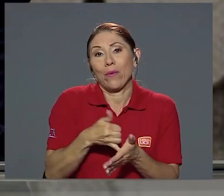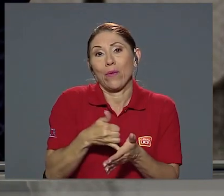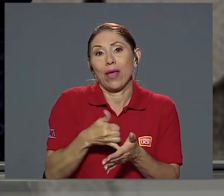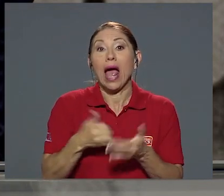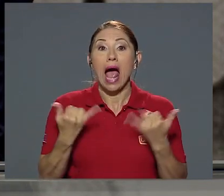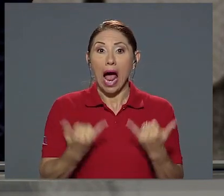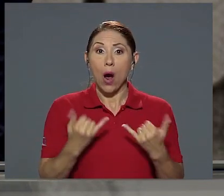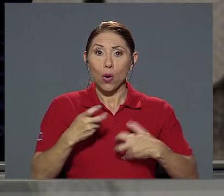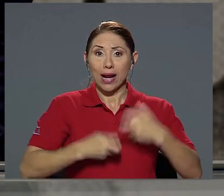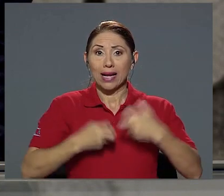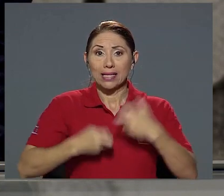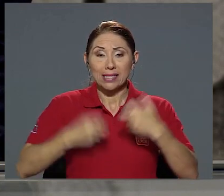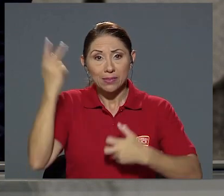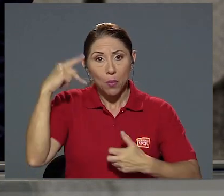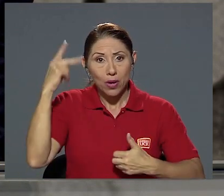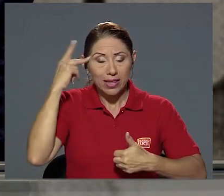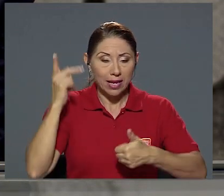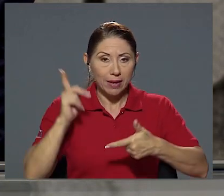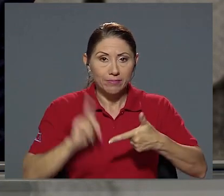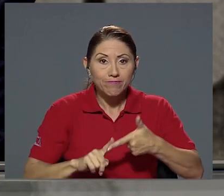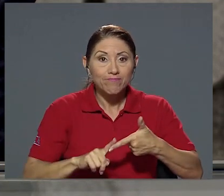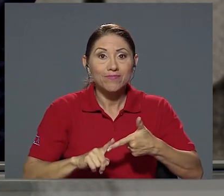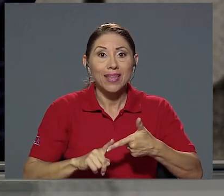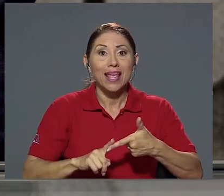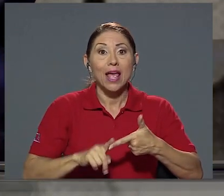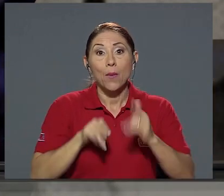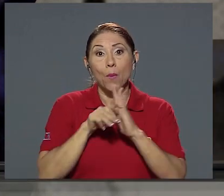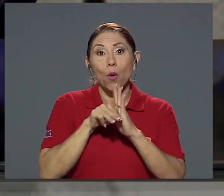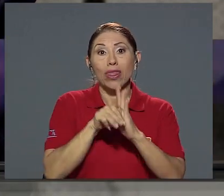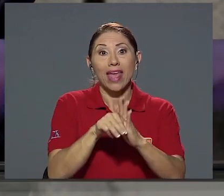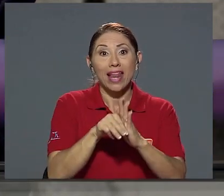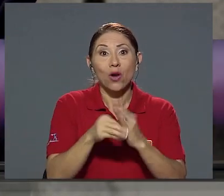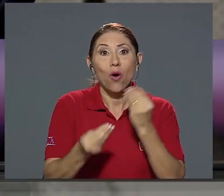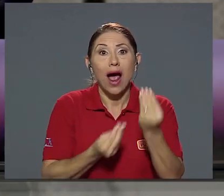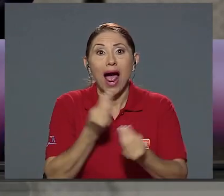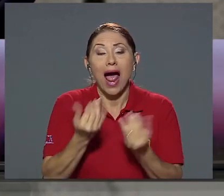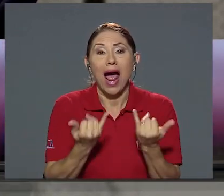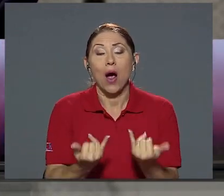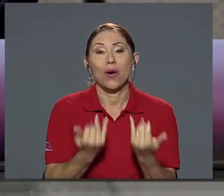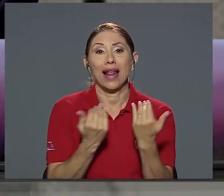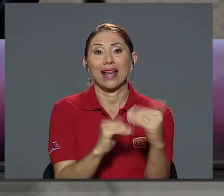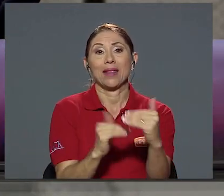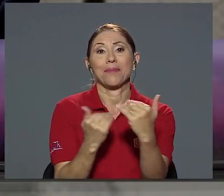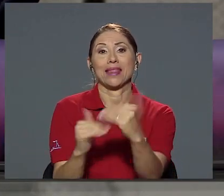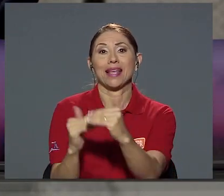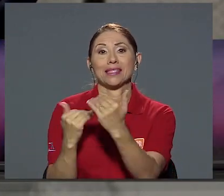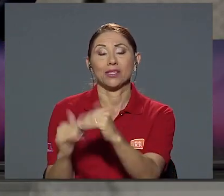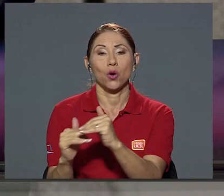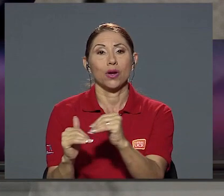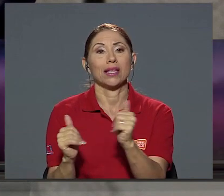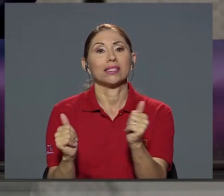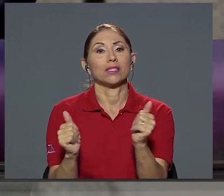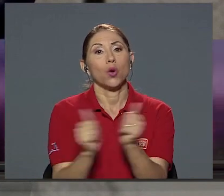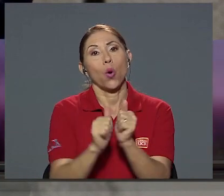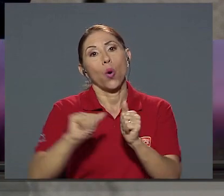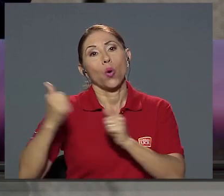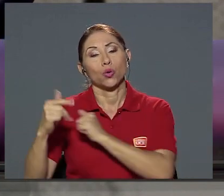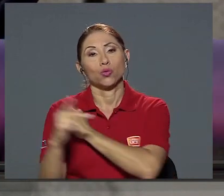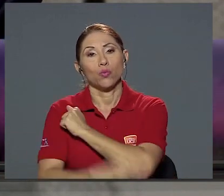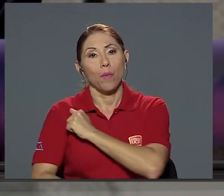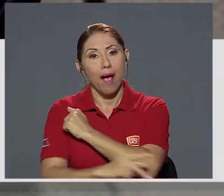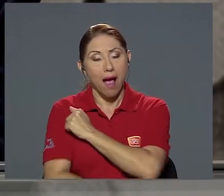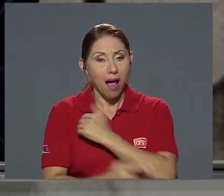política que estamos viviendo en varios de los países, más el agotamiento de este modelo por las limitaciones que pone el entorno